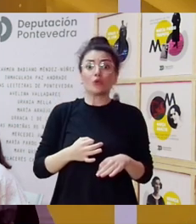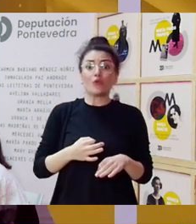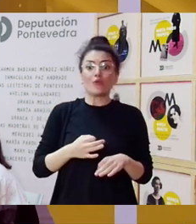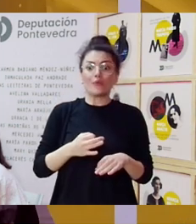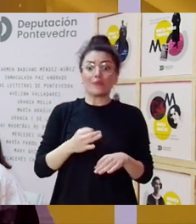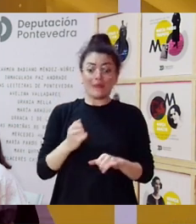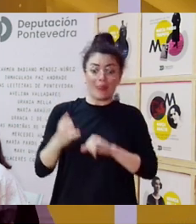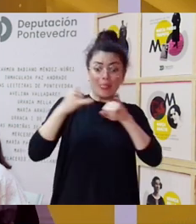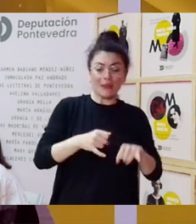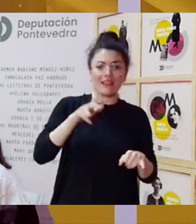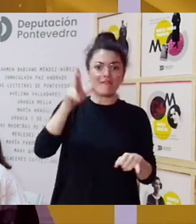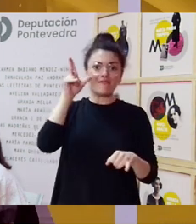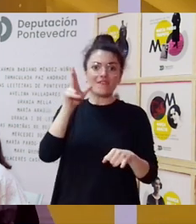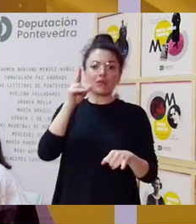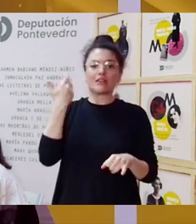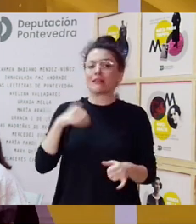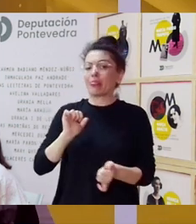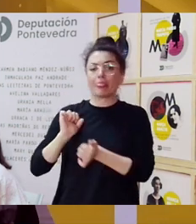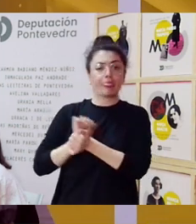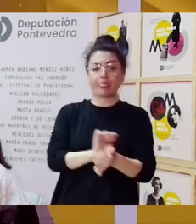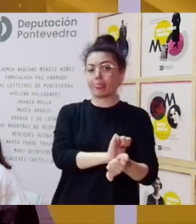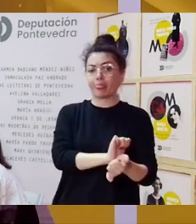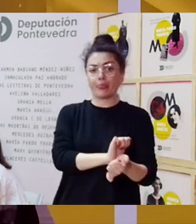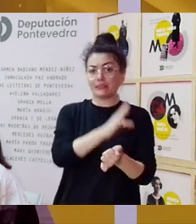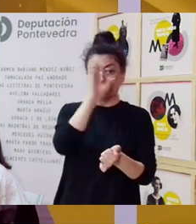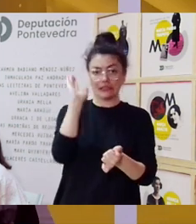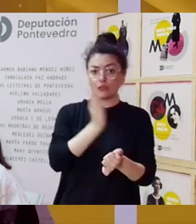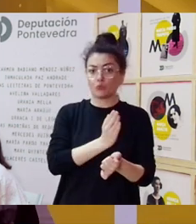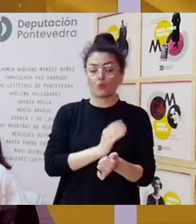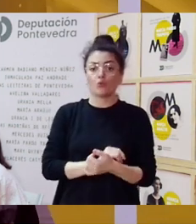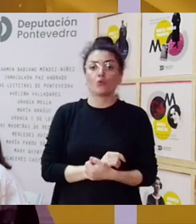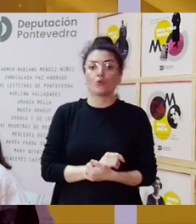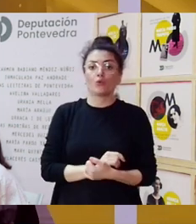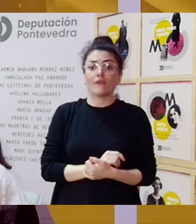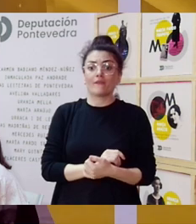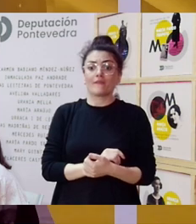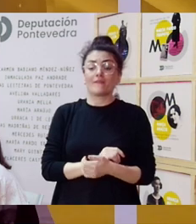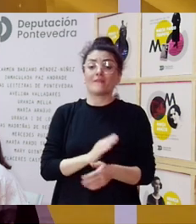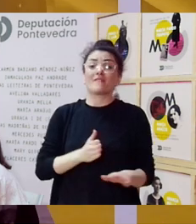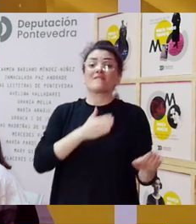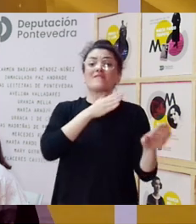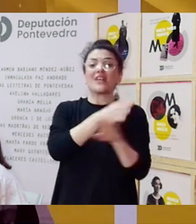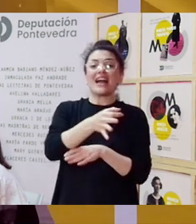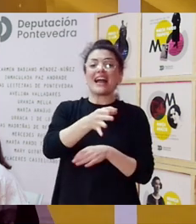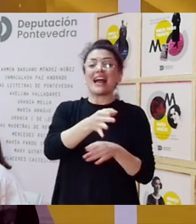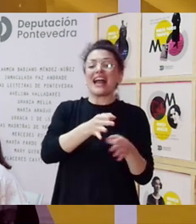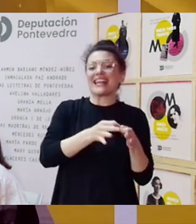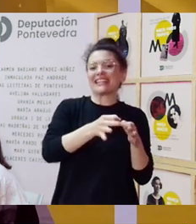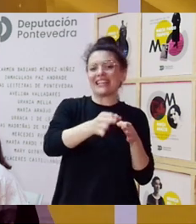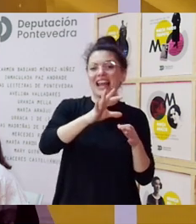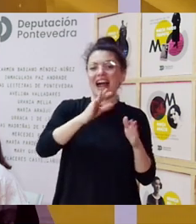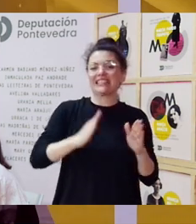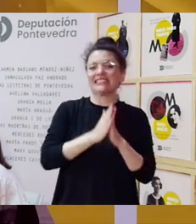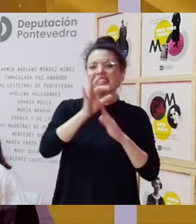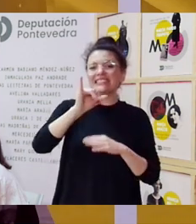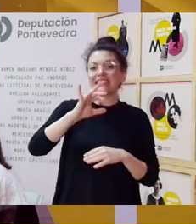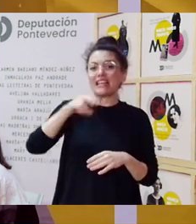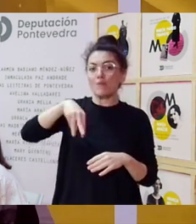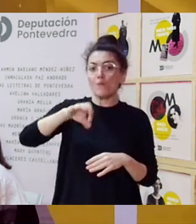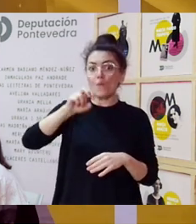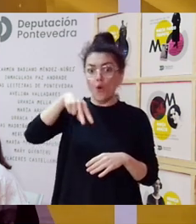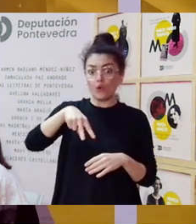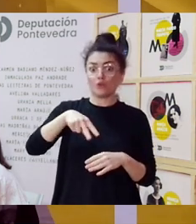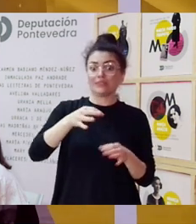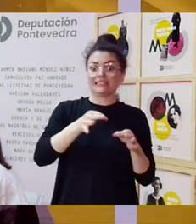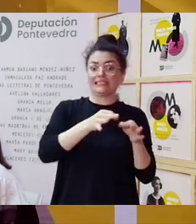Detivérono xa o baixar do tren. Detivérono, levárono á Illa de San Simón. E, bueno, ali na Illa de